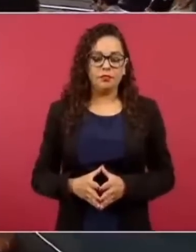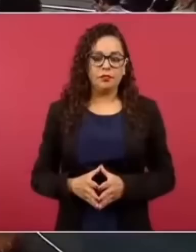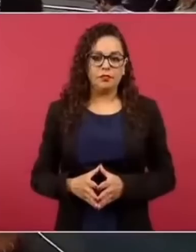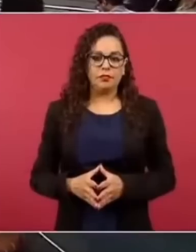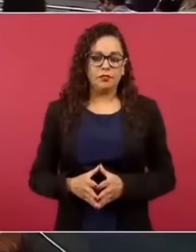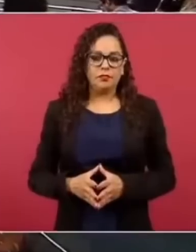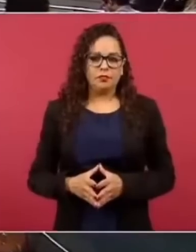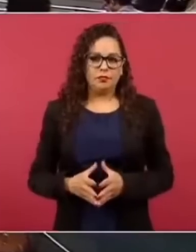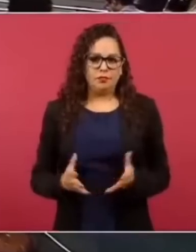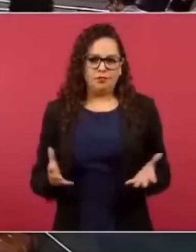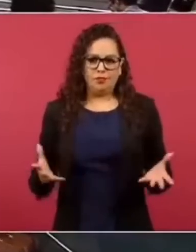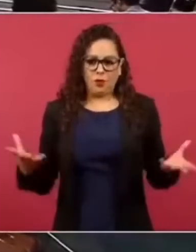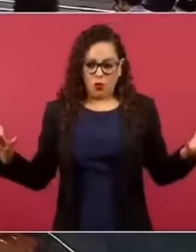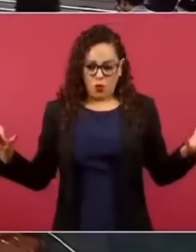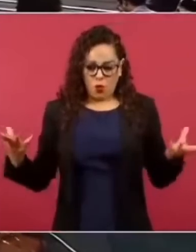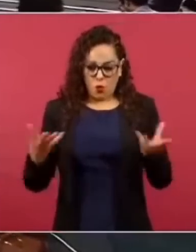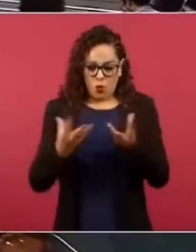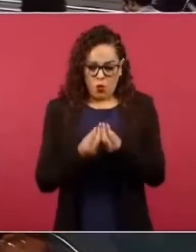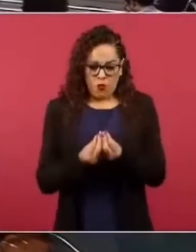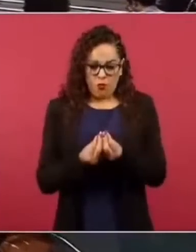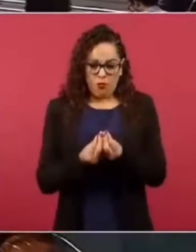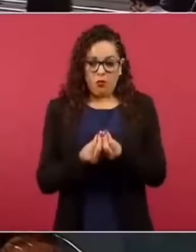estamos hablando de 9 años,